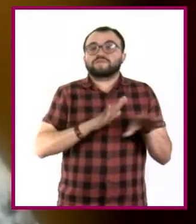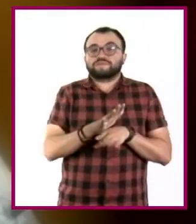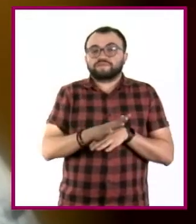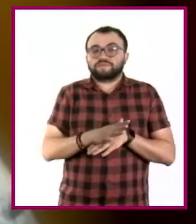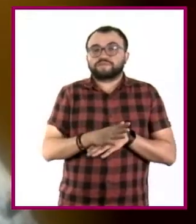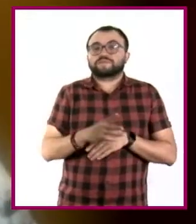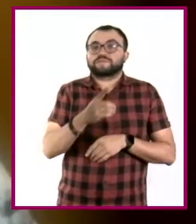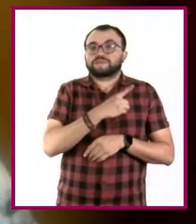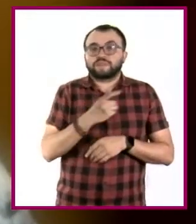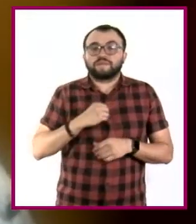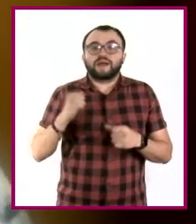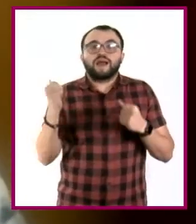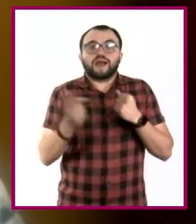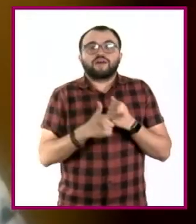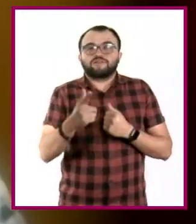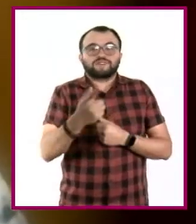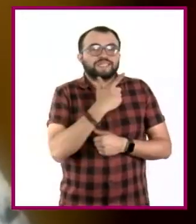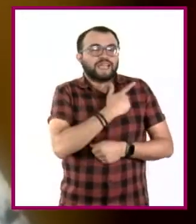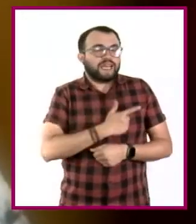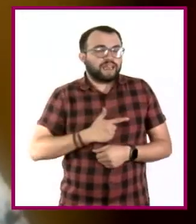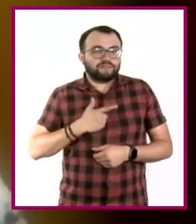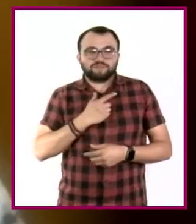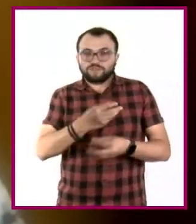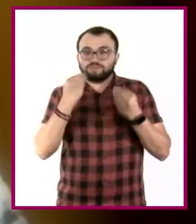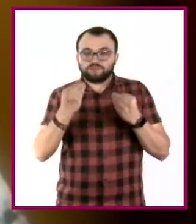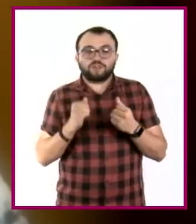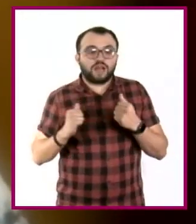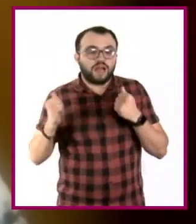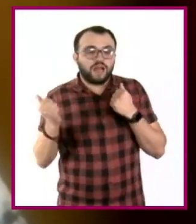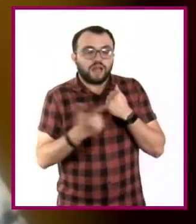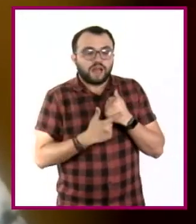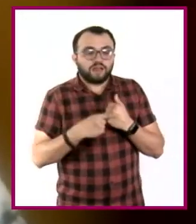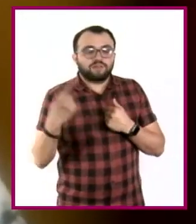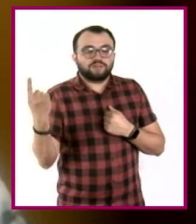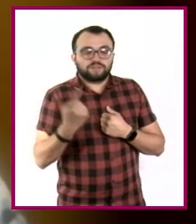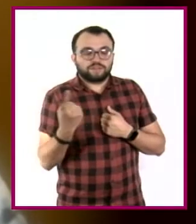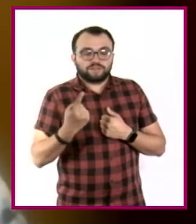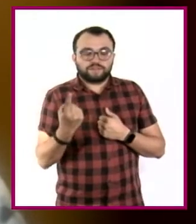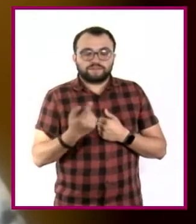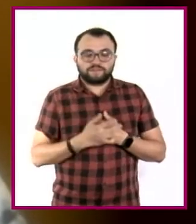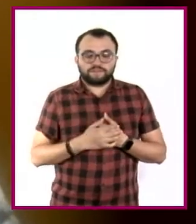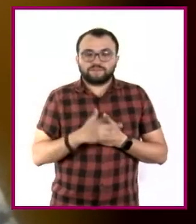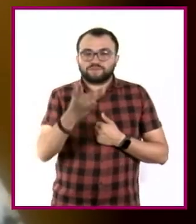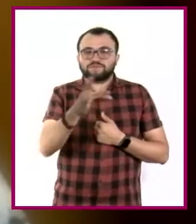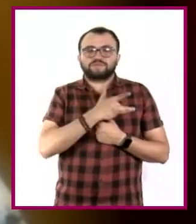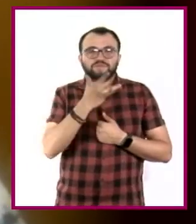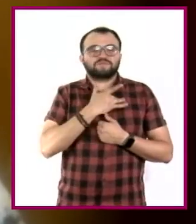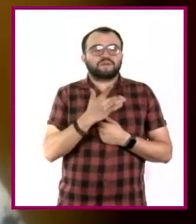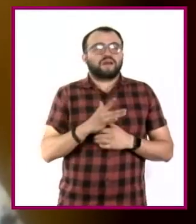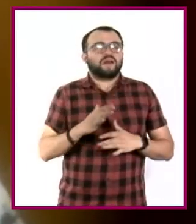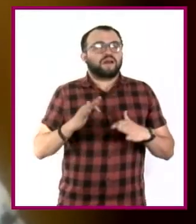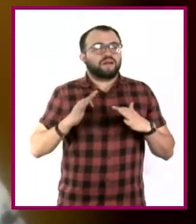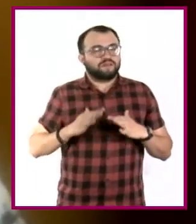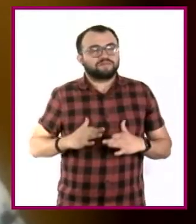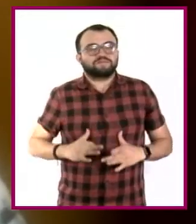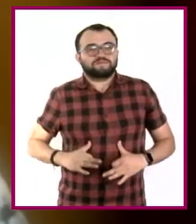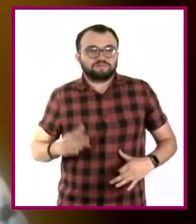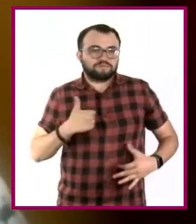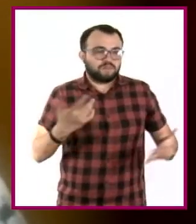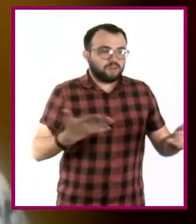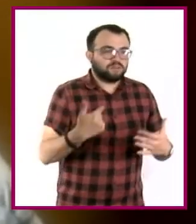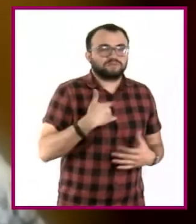sea algo que les plazca, que sea algo que se sientan plenos al